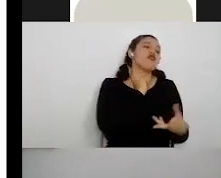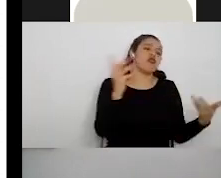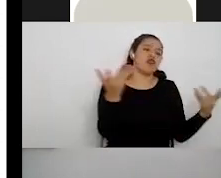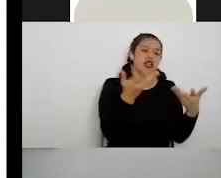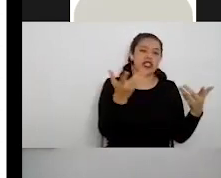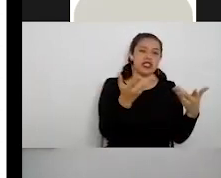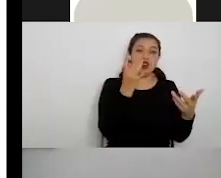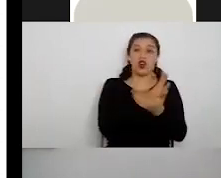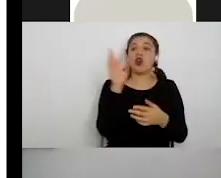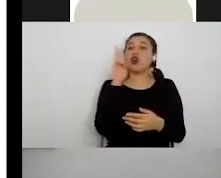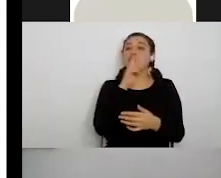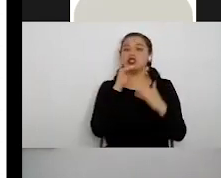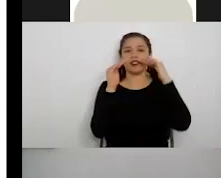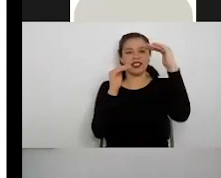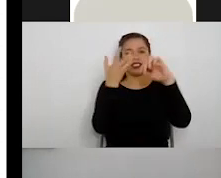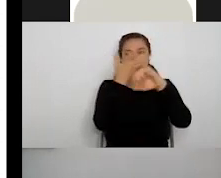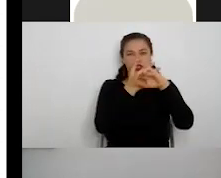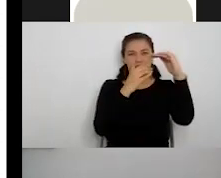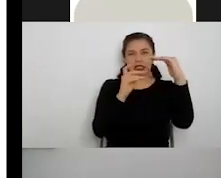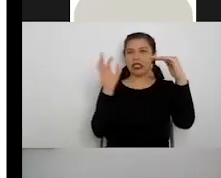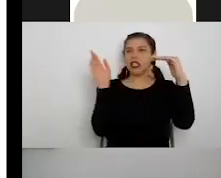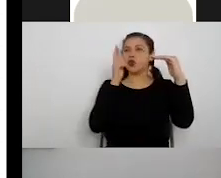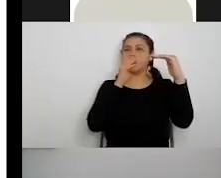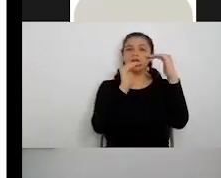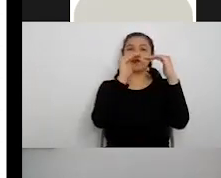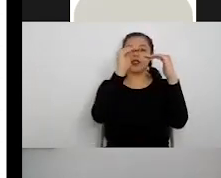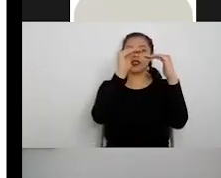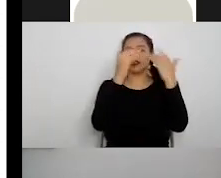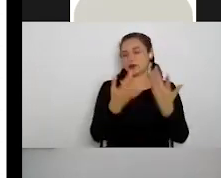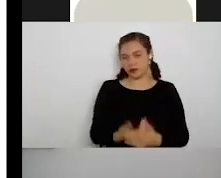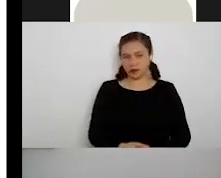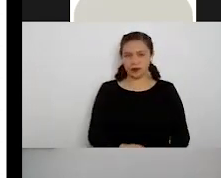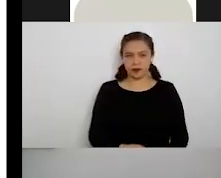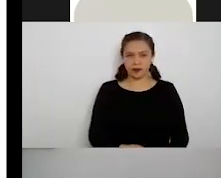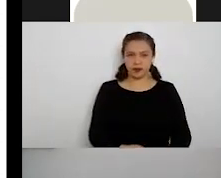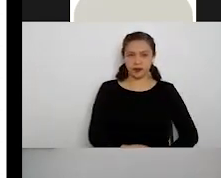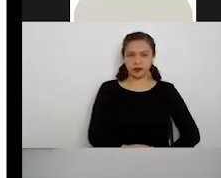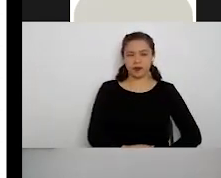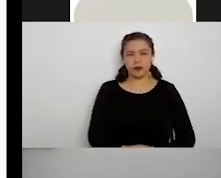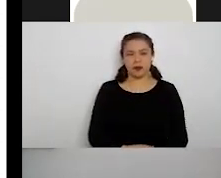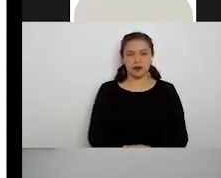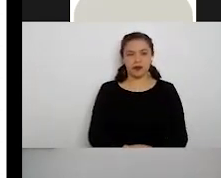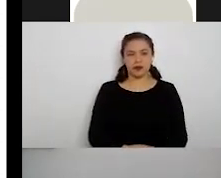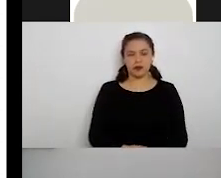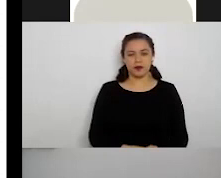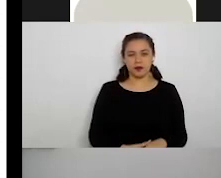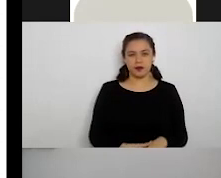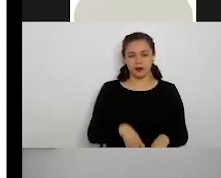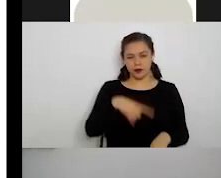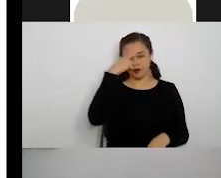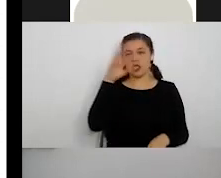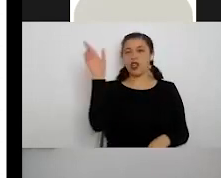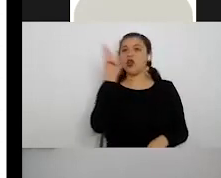lo supera, pero es uno de los principales productores de petróleo del mundo y es, yo creo que el principal productor, después de